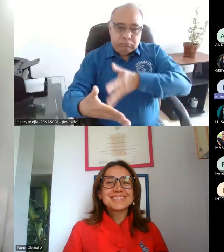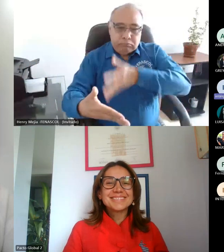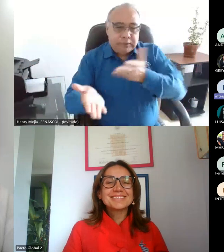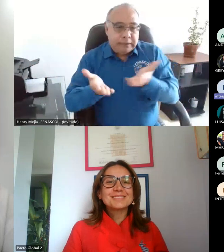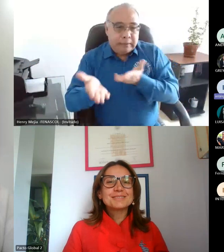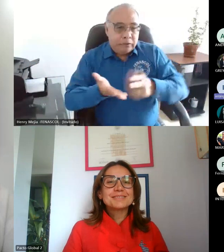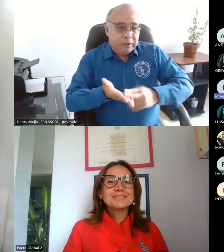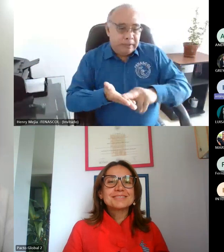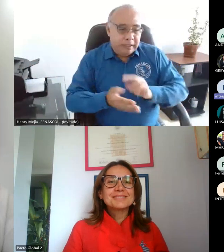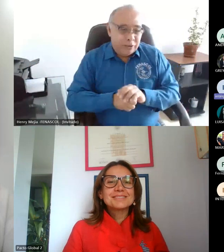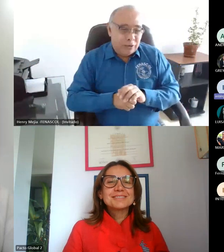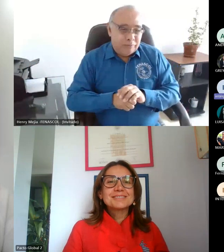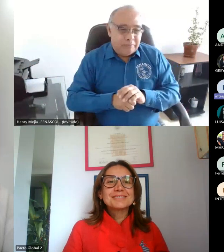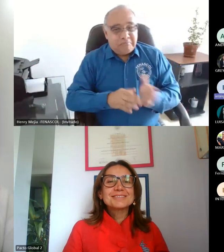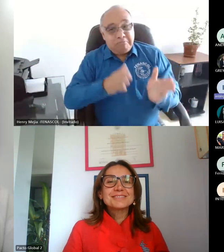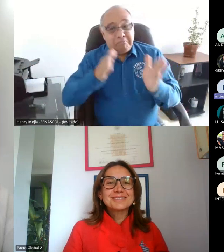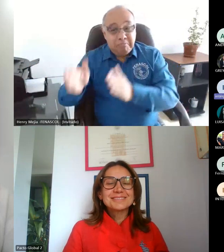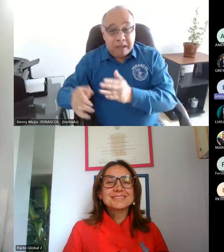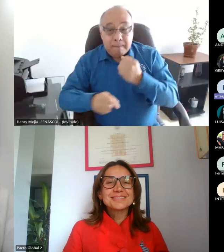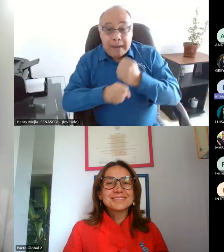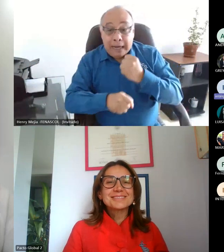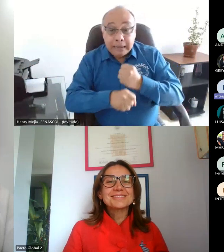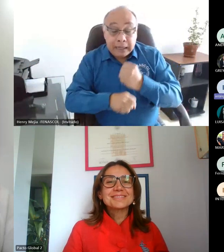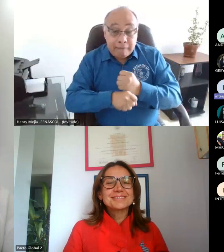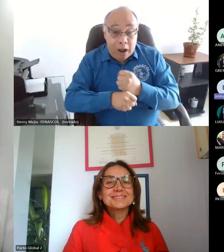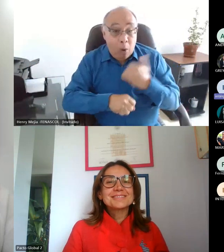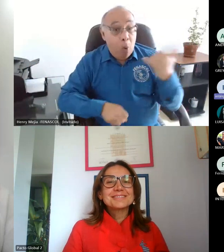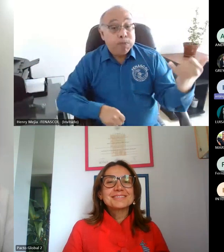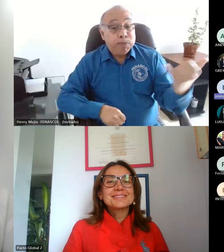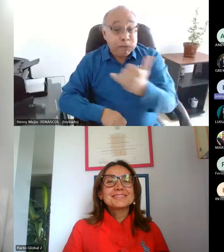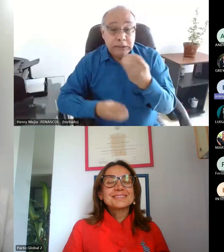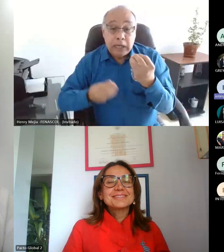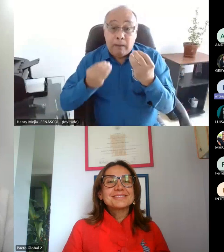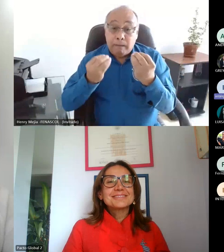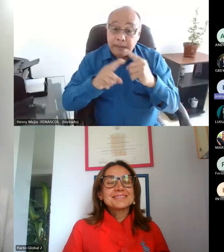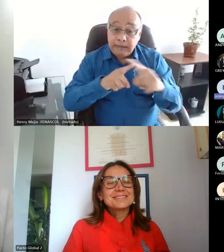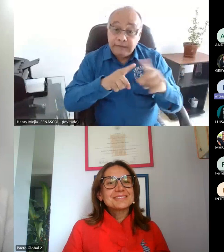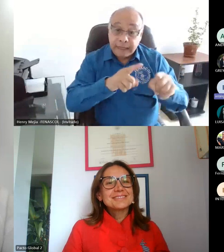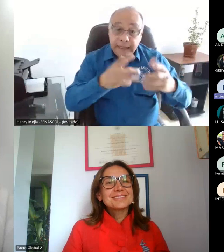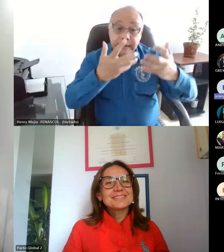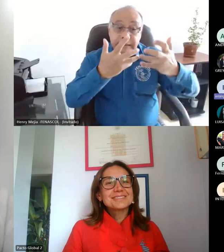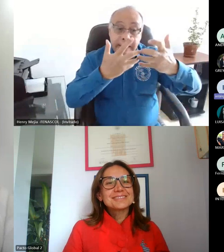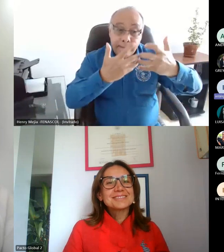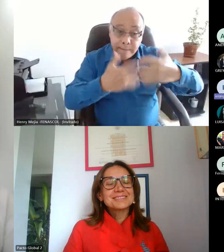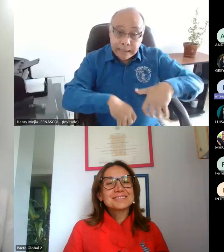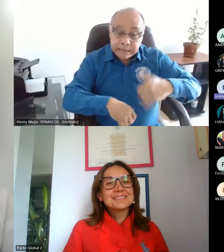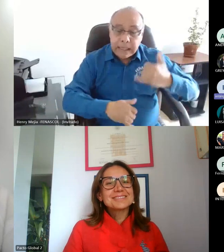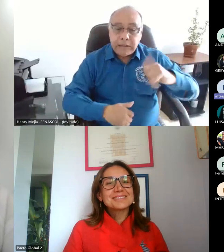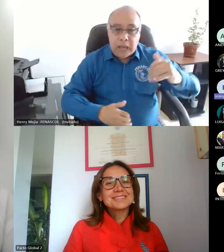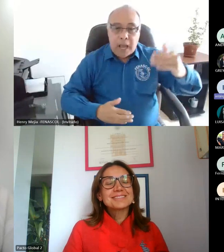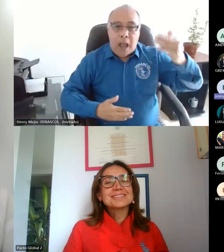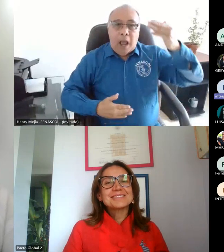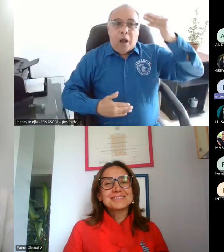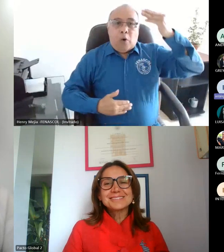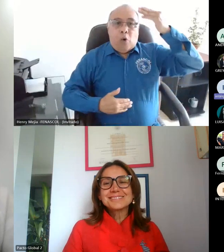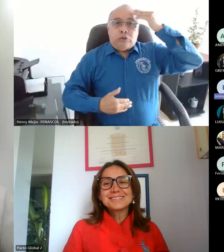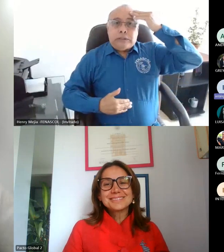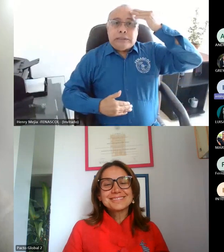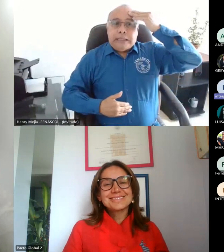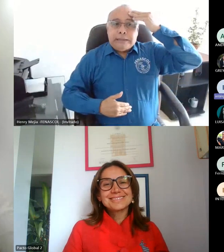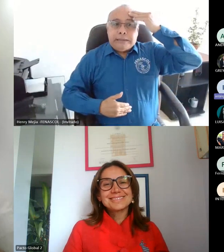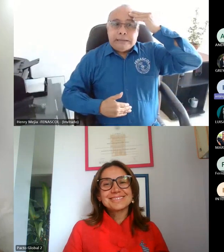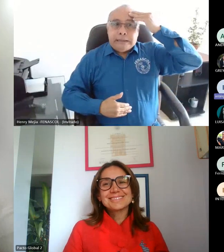quedese en la casa tranquila nosotros vamos a la cita médica con Eh mi celular para tener una videollamada